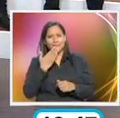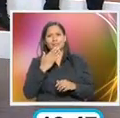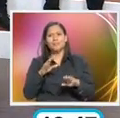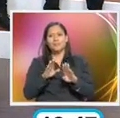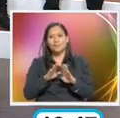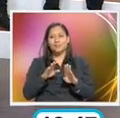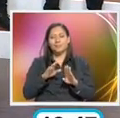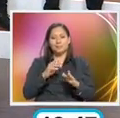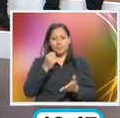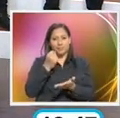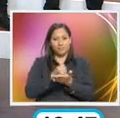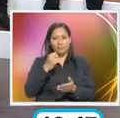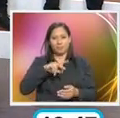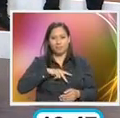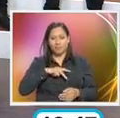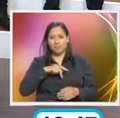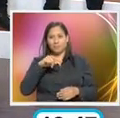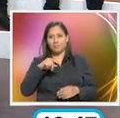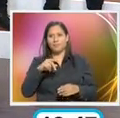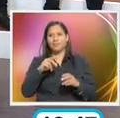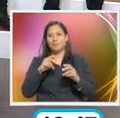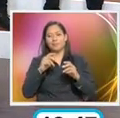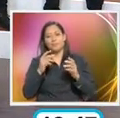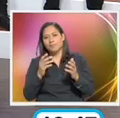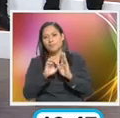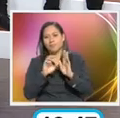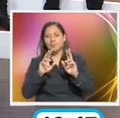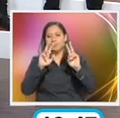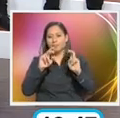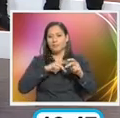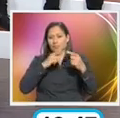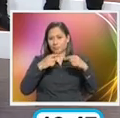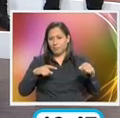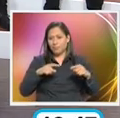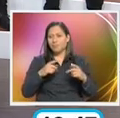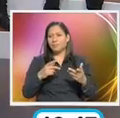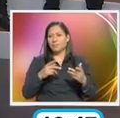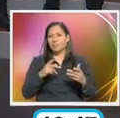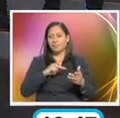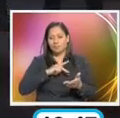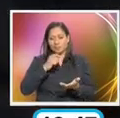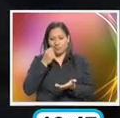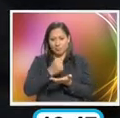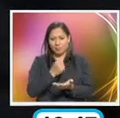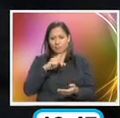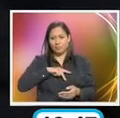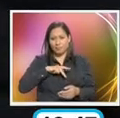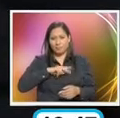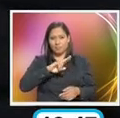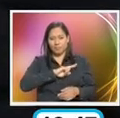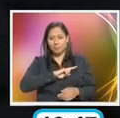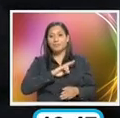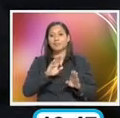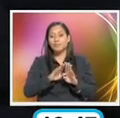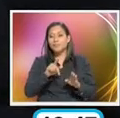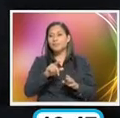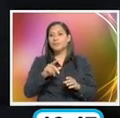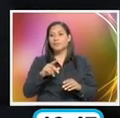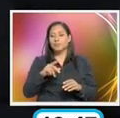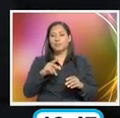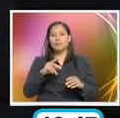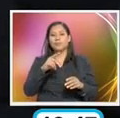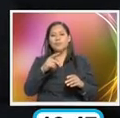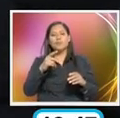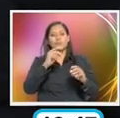el sello que estamos poniendo nosotros en cuanto a nuestra música, a nuestro sello particular, que a pesar de no ser de la